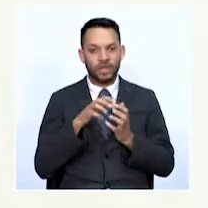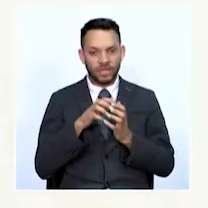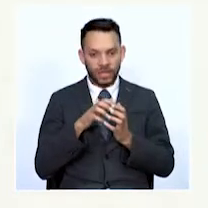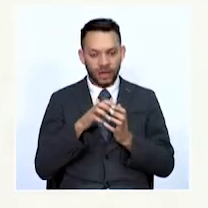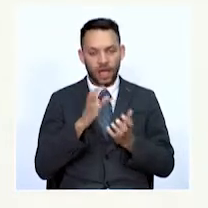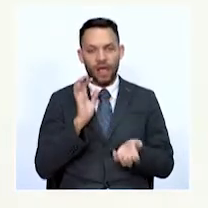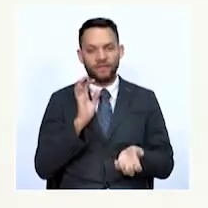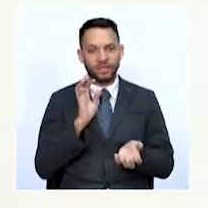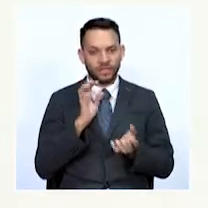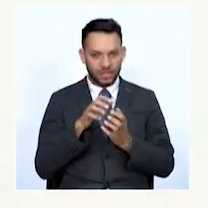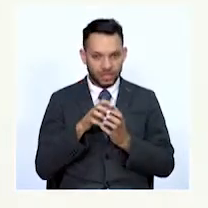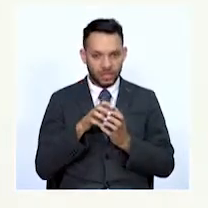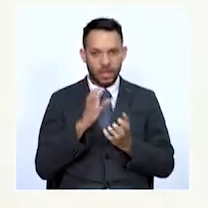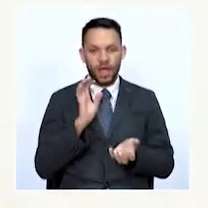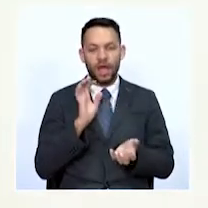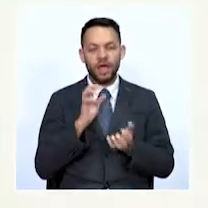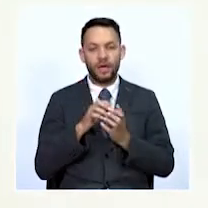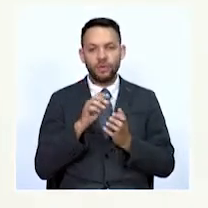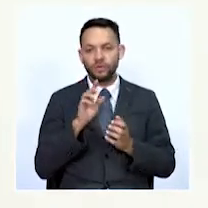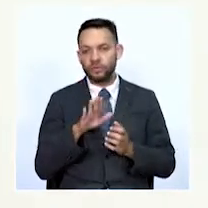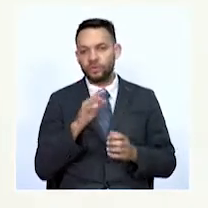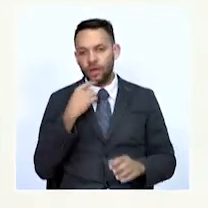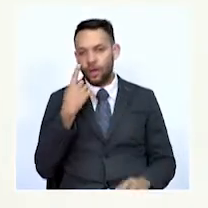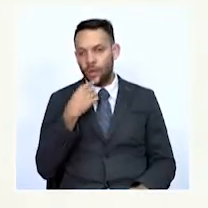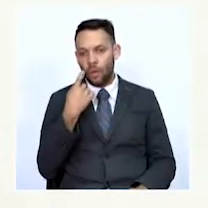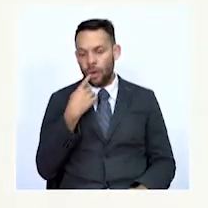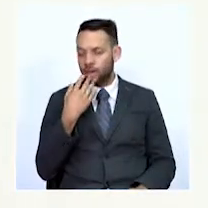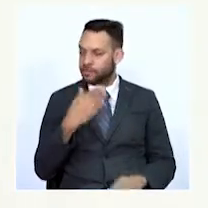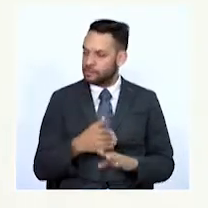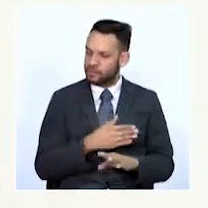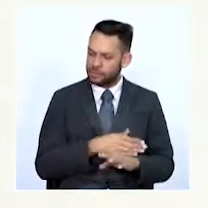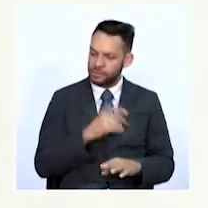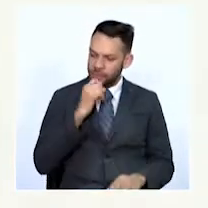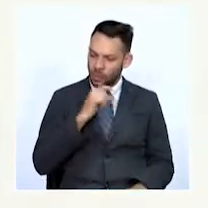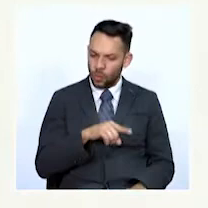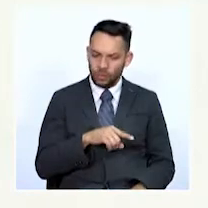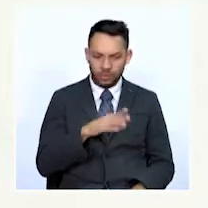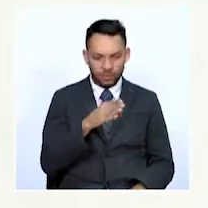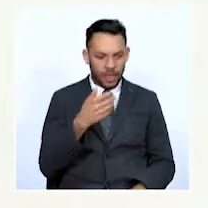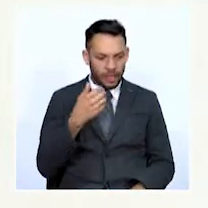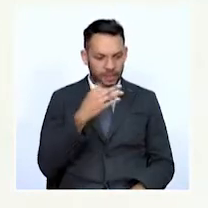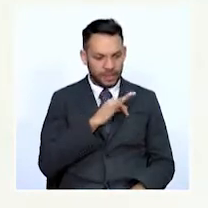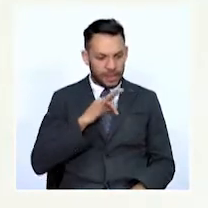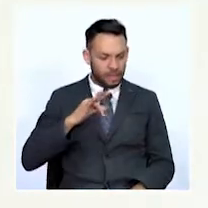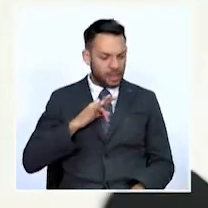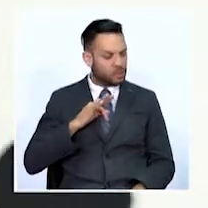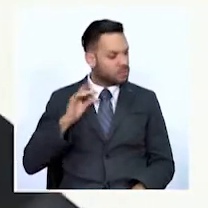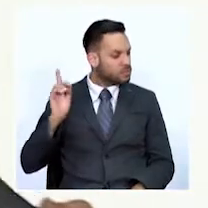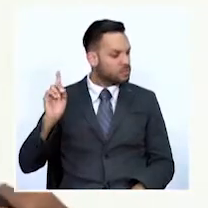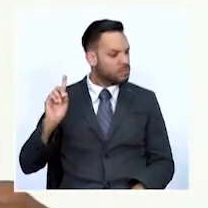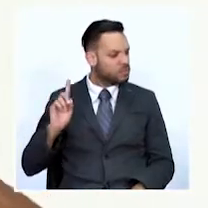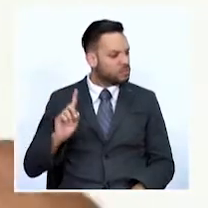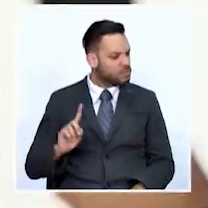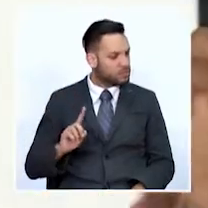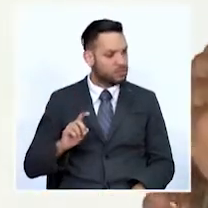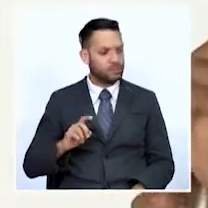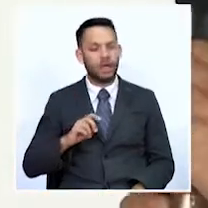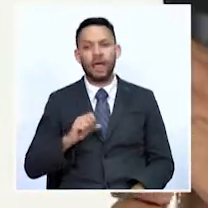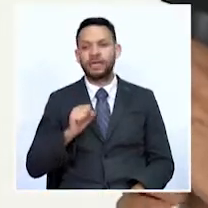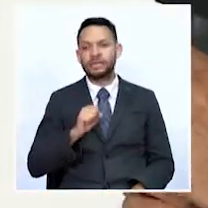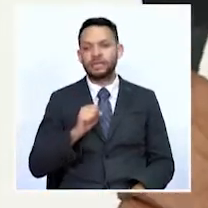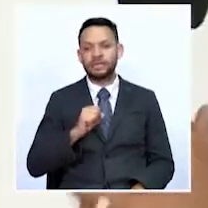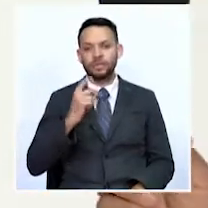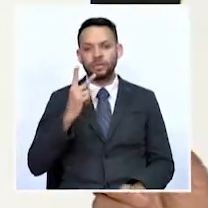abre, cierra. ¿Y tú hace cuánto tienes tratamiento? Hace 2 años. ¿Has tenido